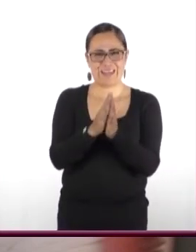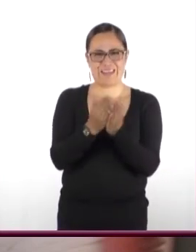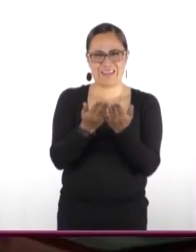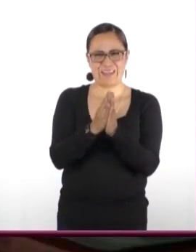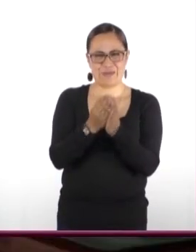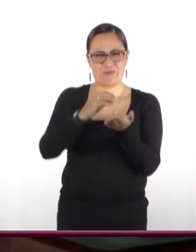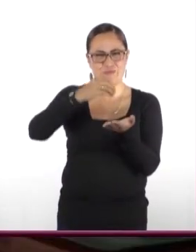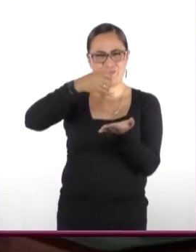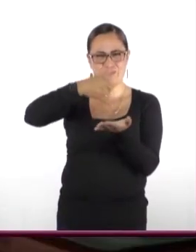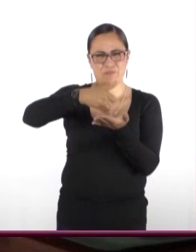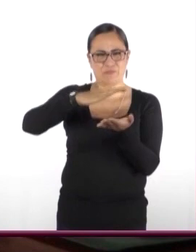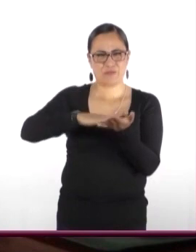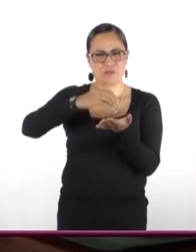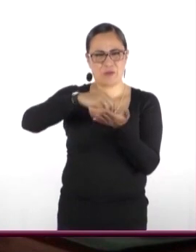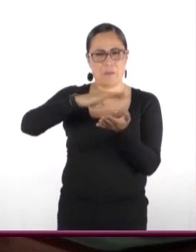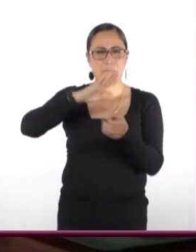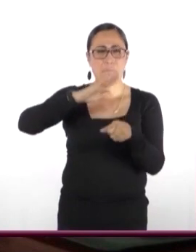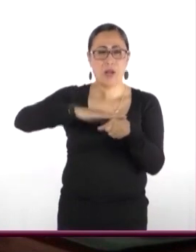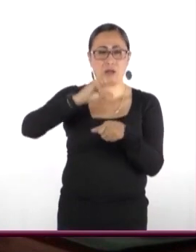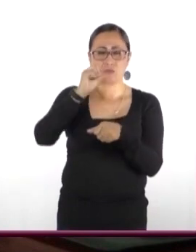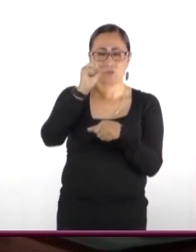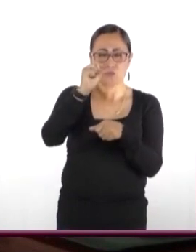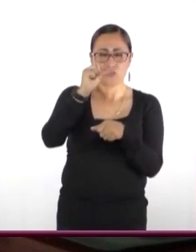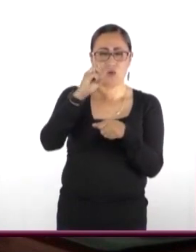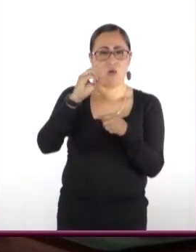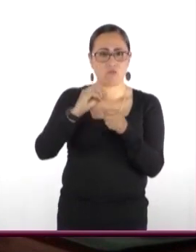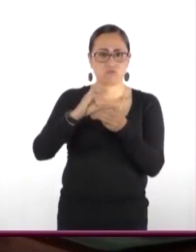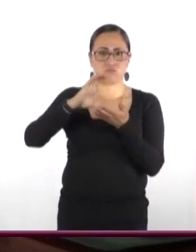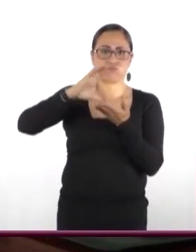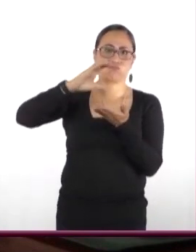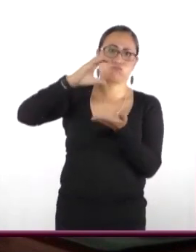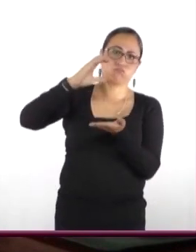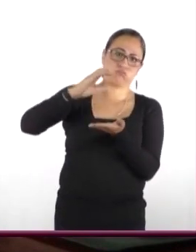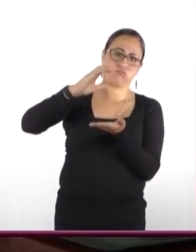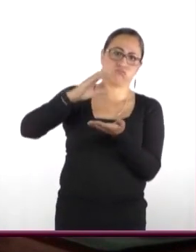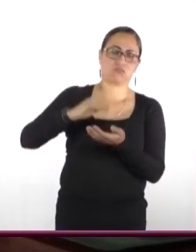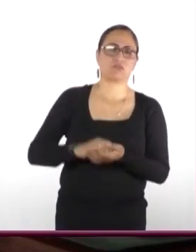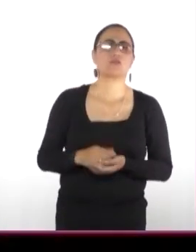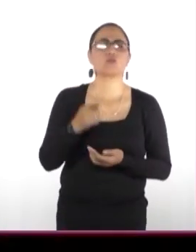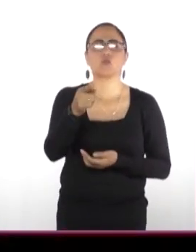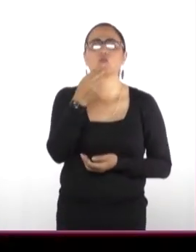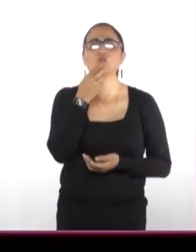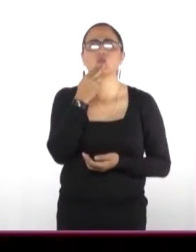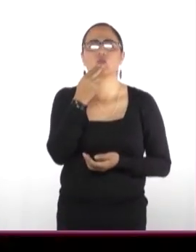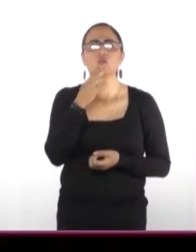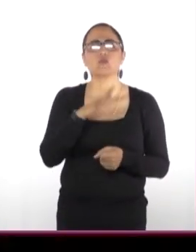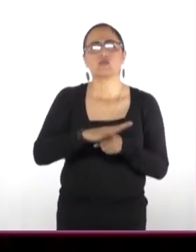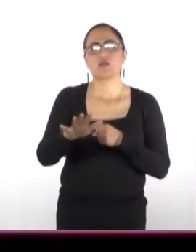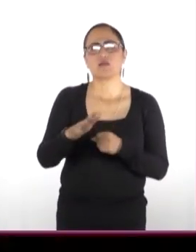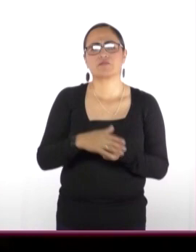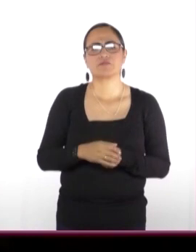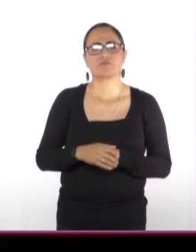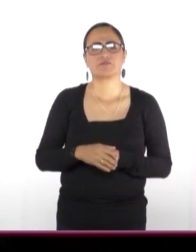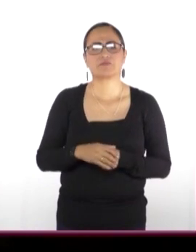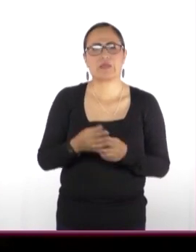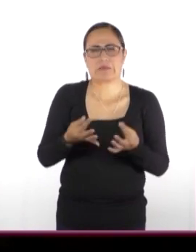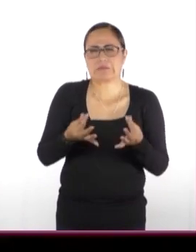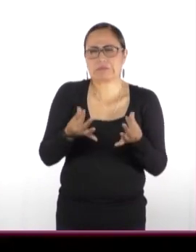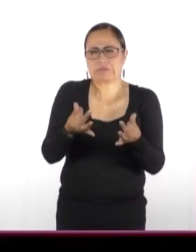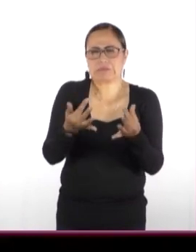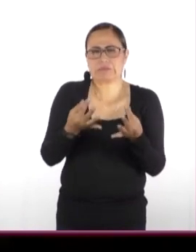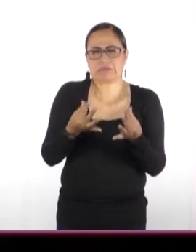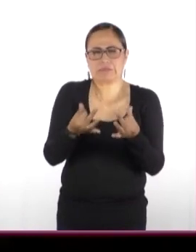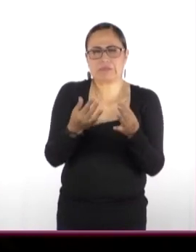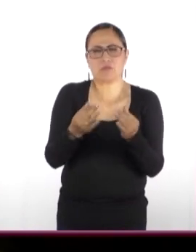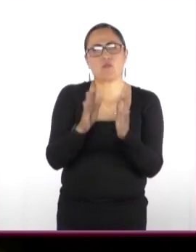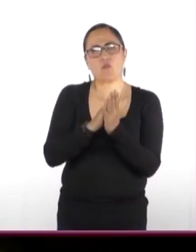que has ocupado y cuál ha sido el más grueso? ¿Para qué los has utilizado? Un gramaje muy delgado,